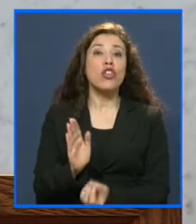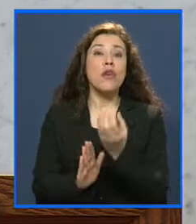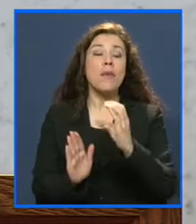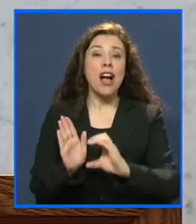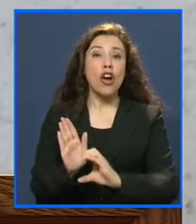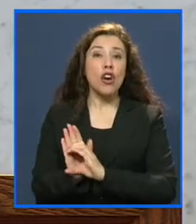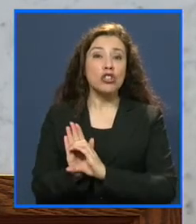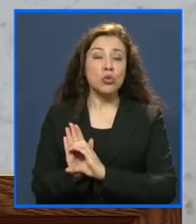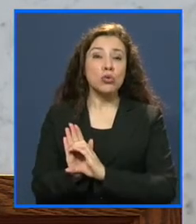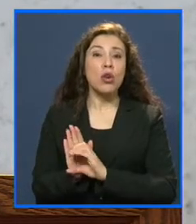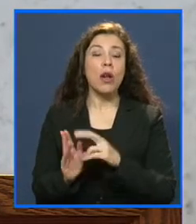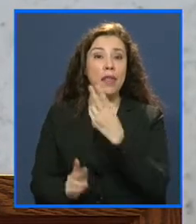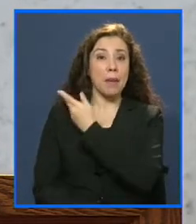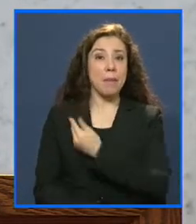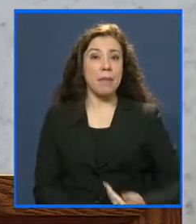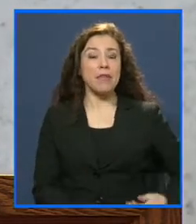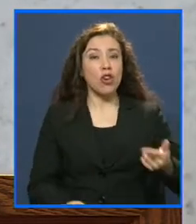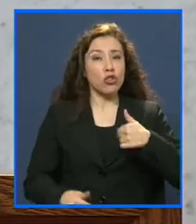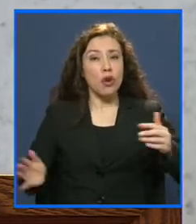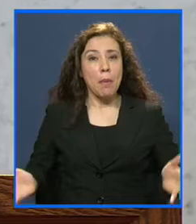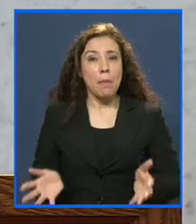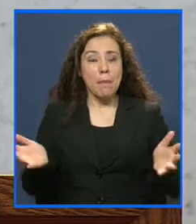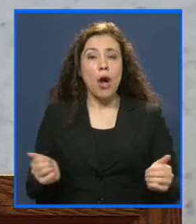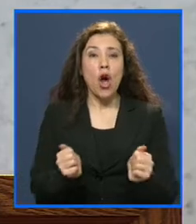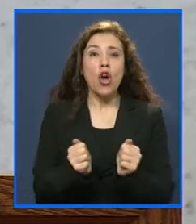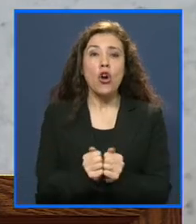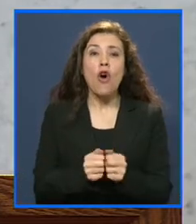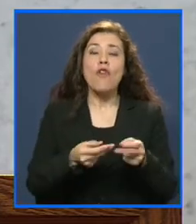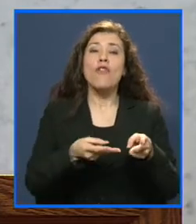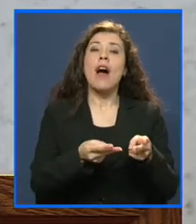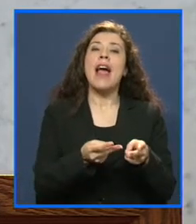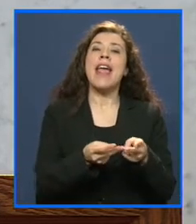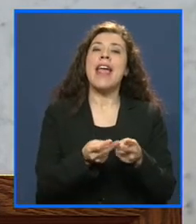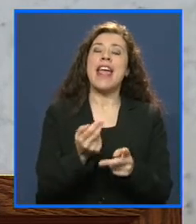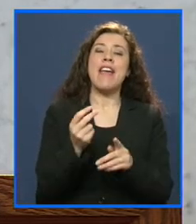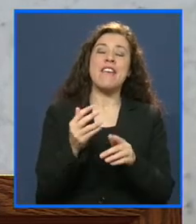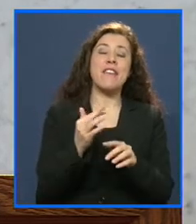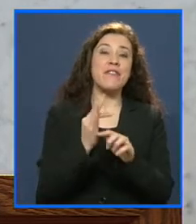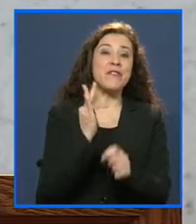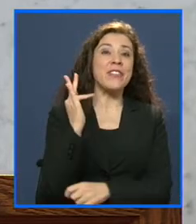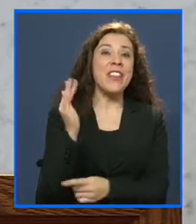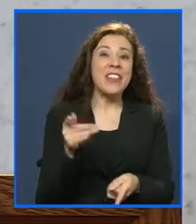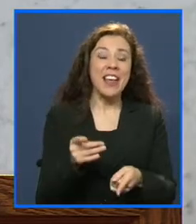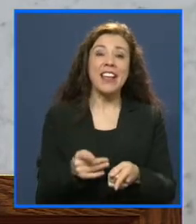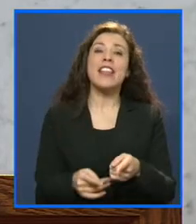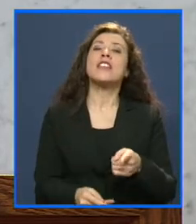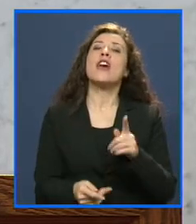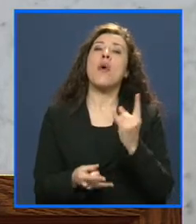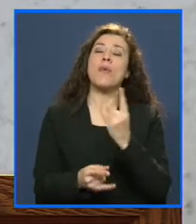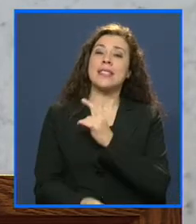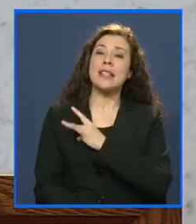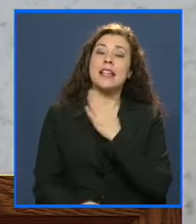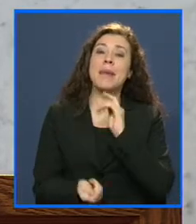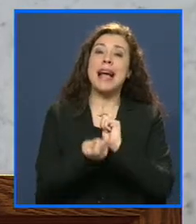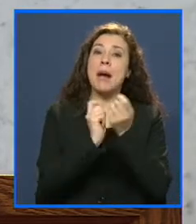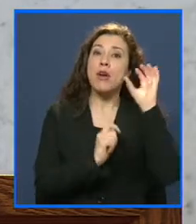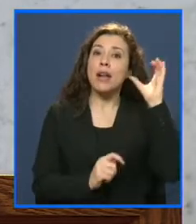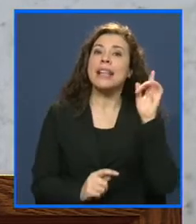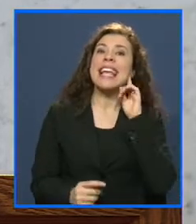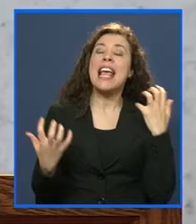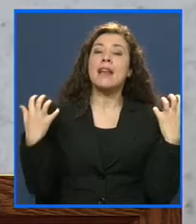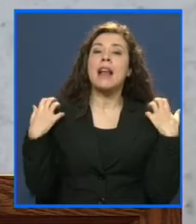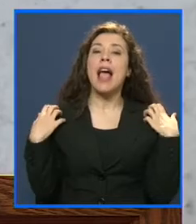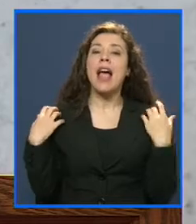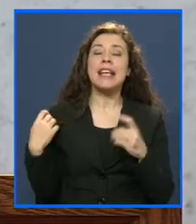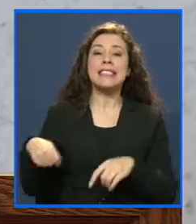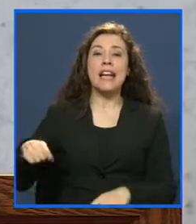que desde la presidencia hemos promovido junto a la facultad de derecho a universidad de chile y sobre el cambio climático que ha liderado el senador alfonso urresti donde dos